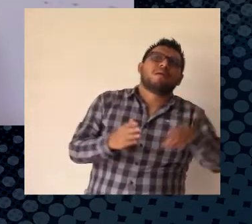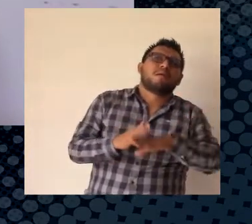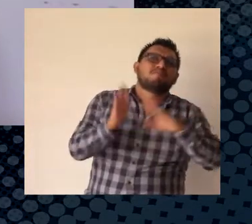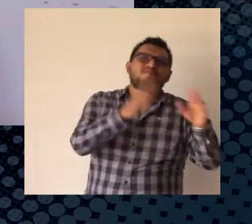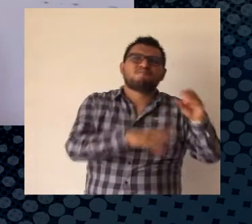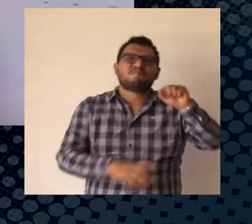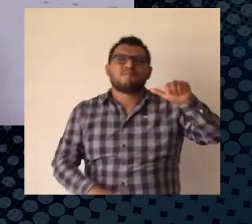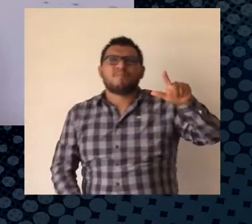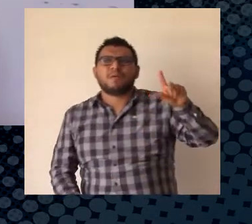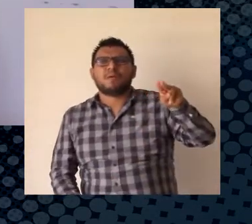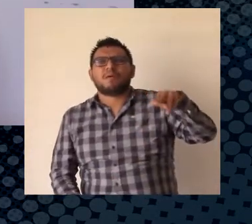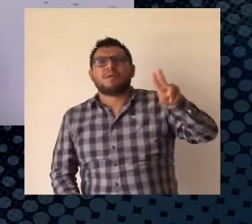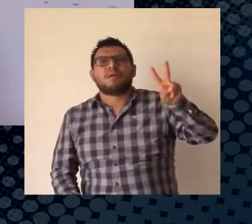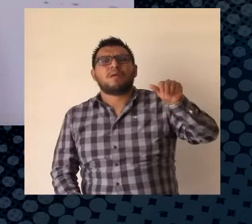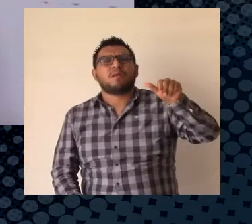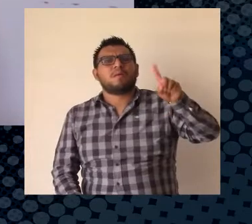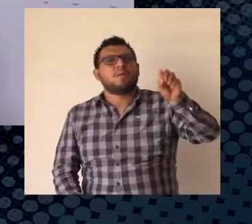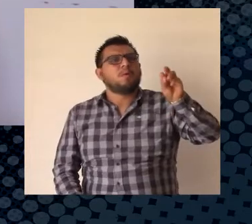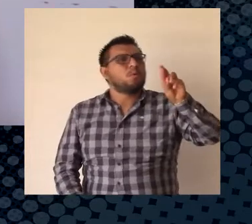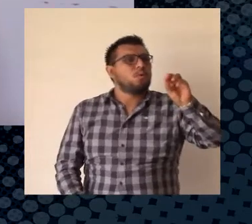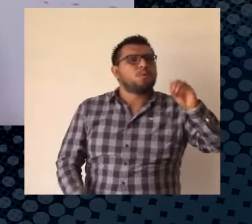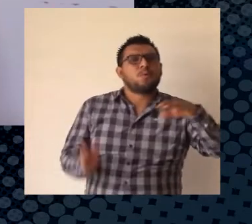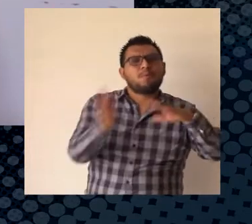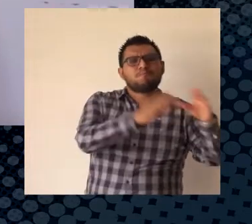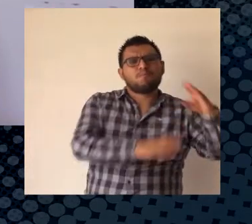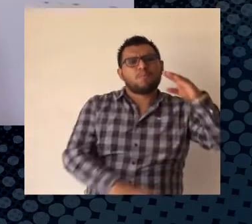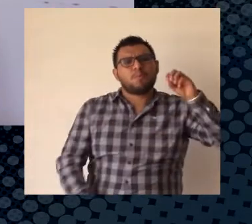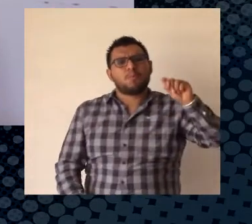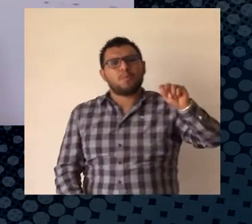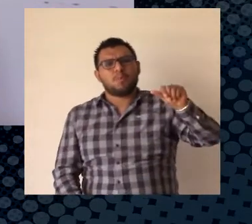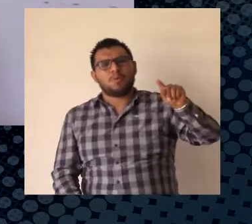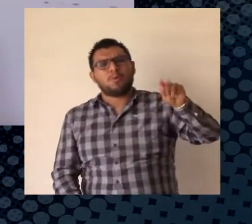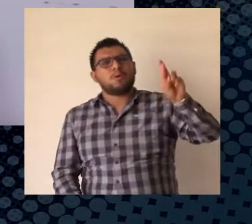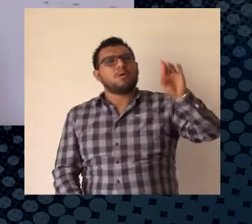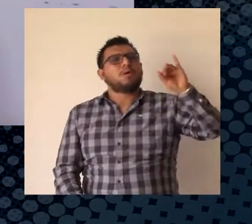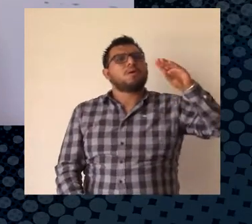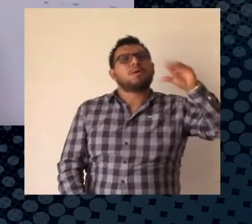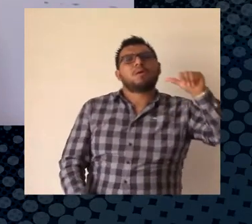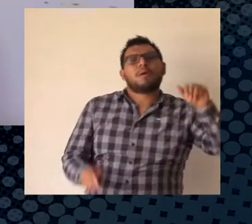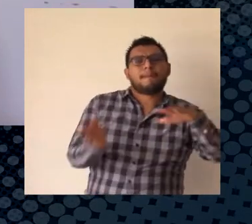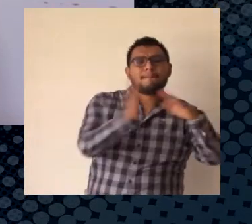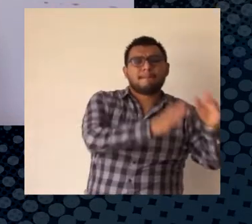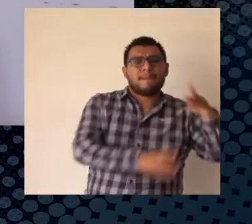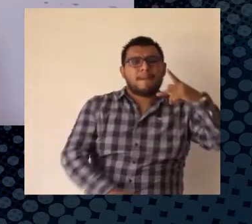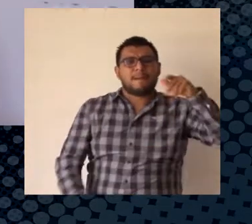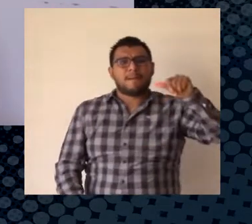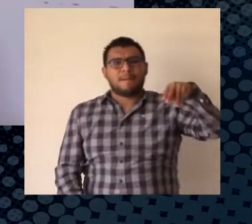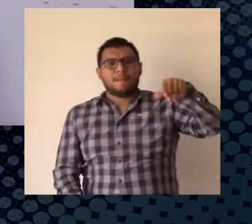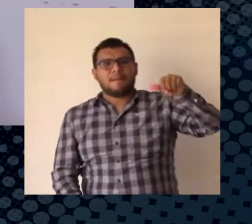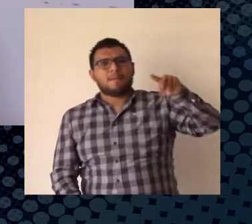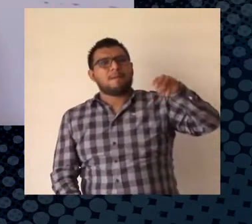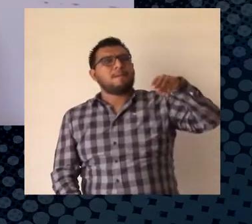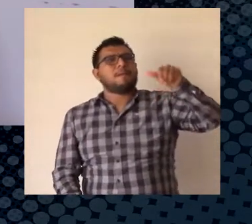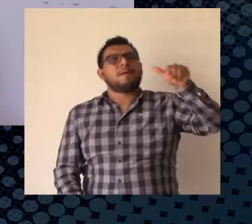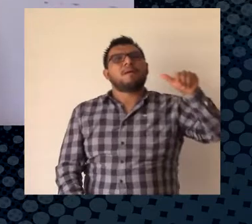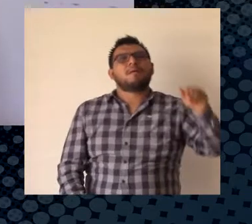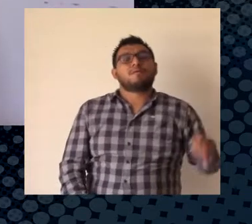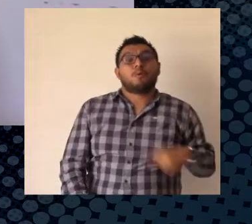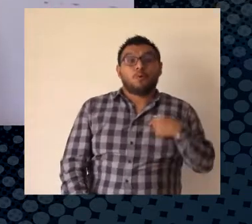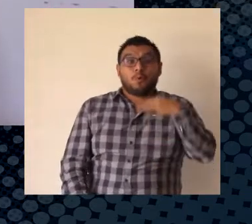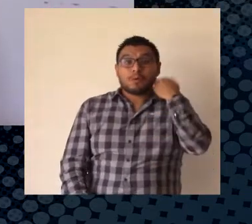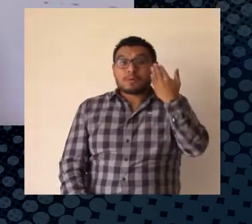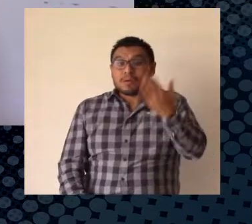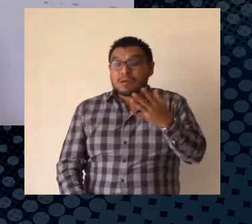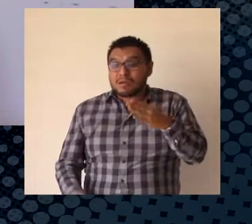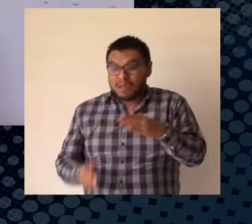Panamá. Ahora, ¿por qué? Porque el punto que queríamos enfatizar era